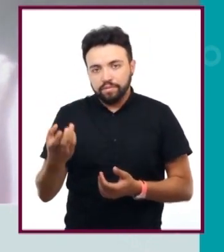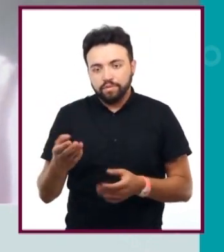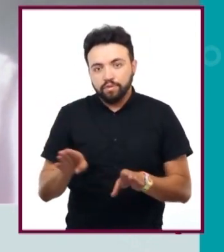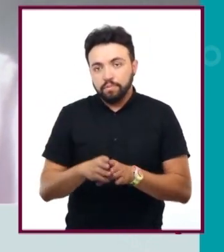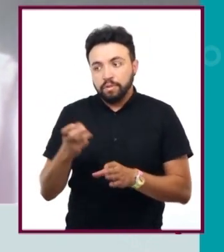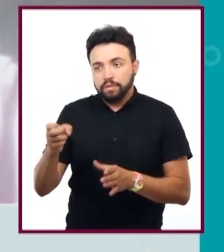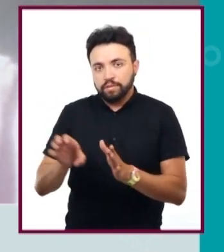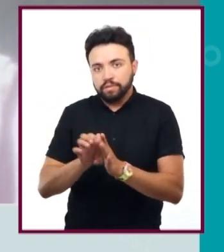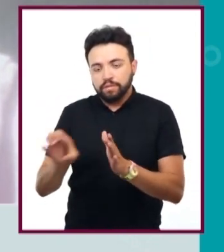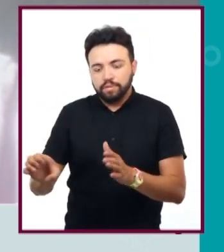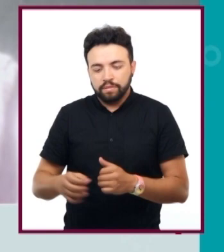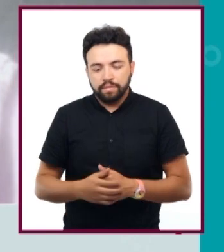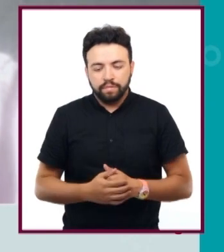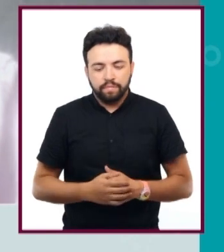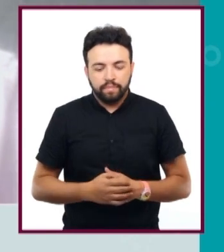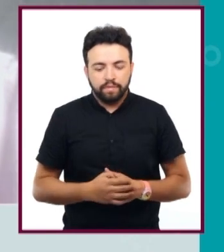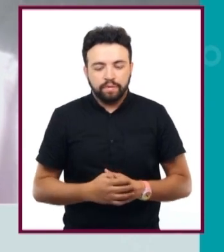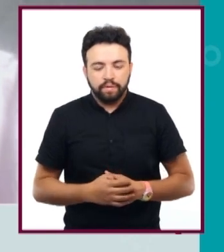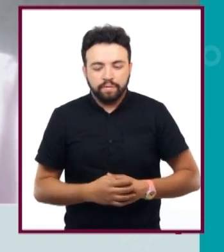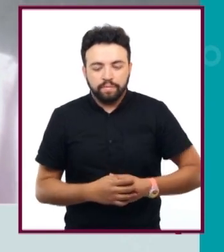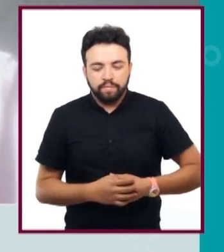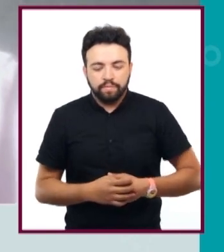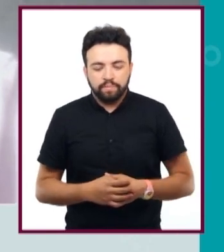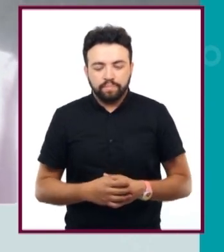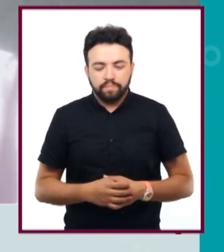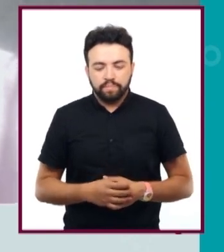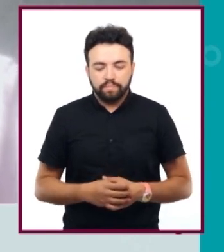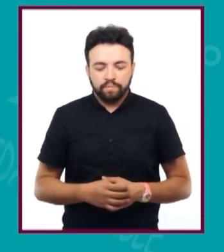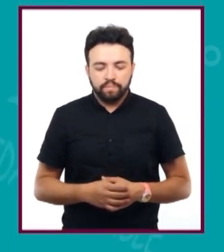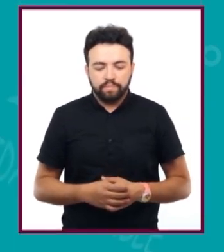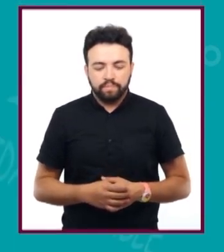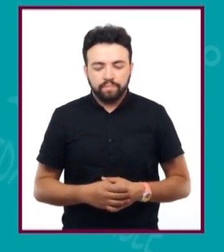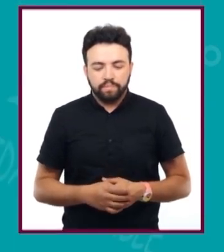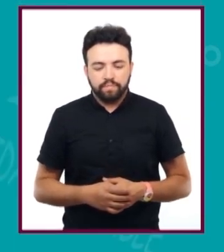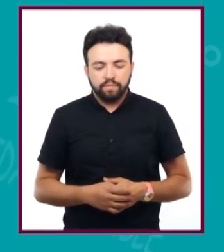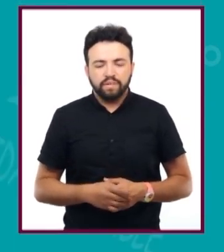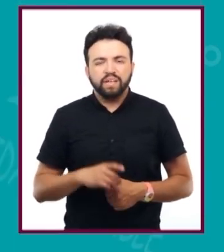¿no? Yo pienso que más que nada sería eso, en ese tipo de ejemplos.